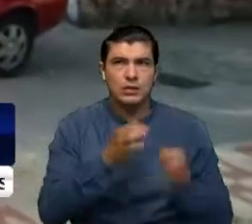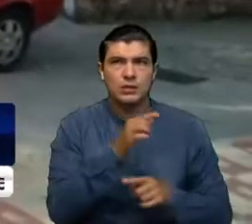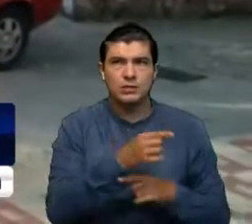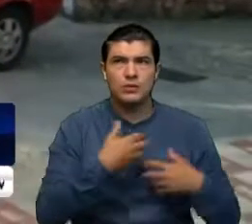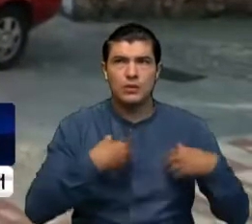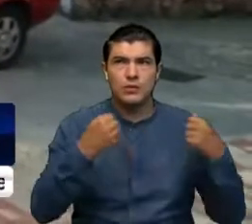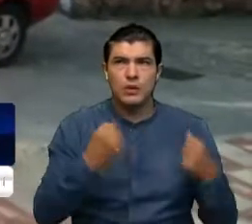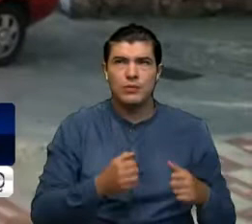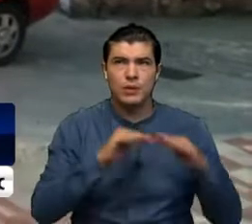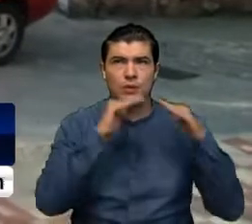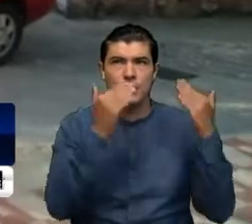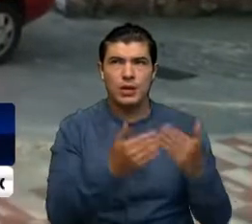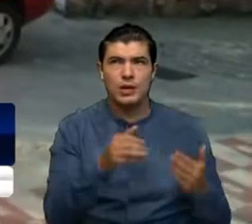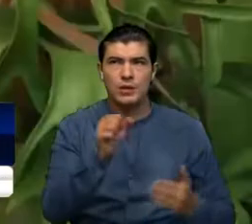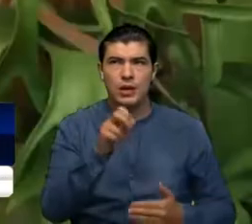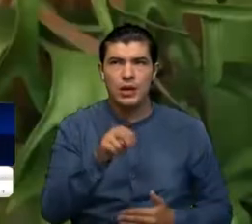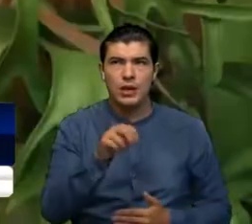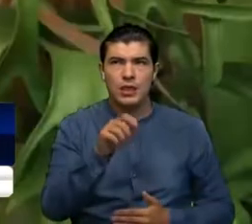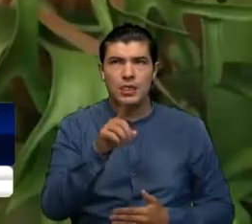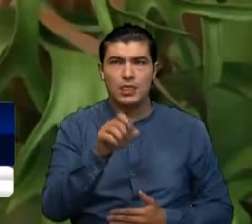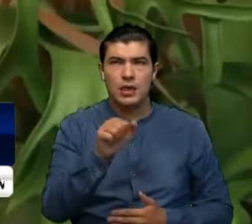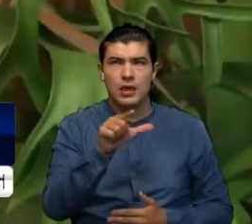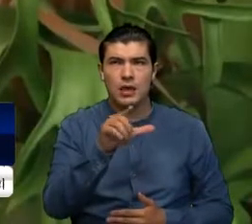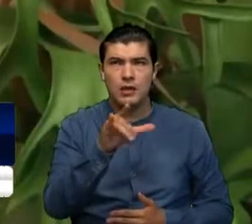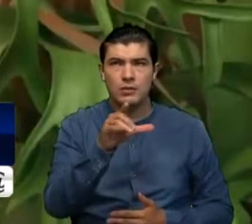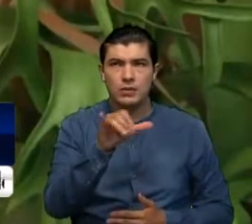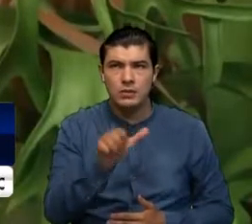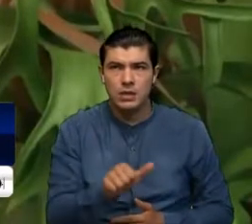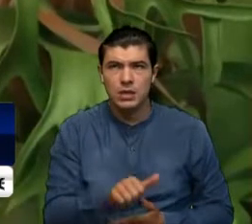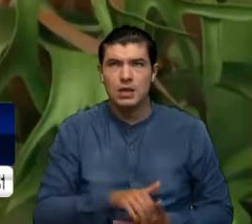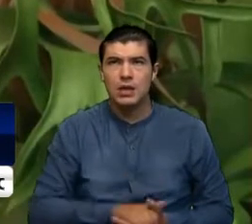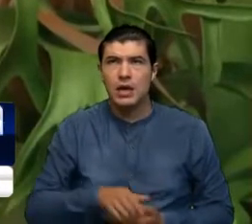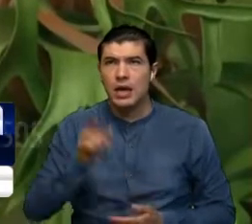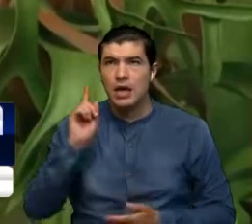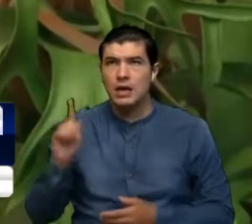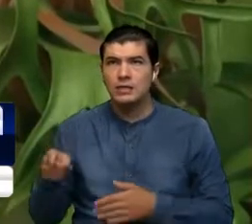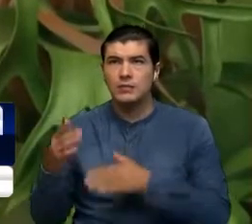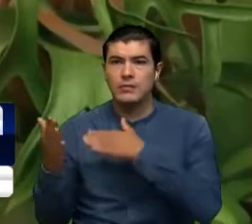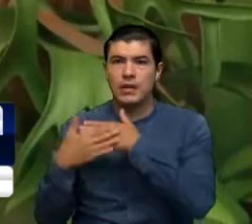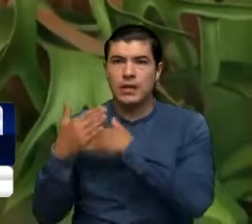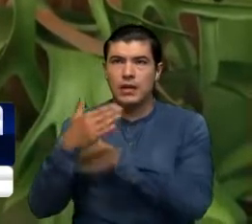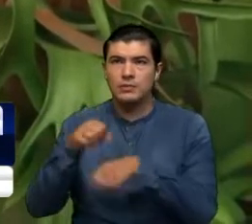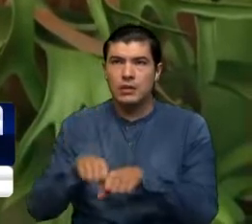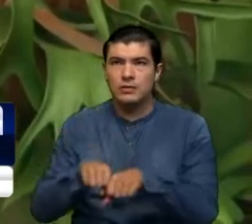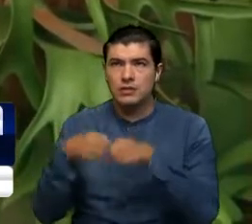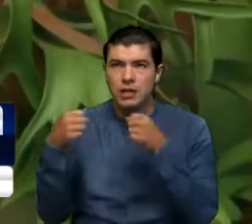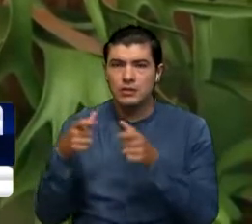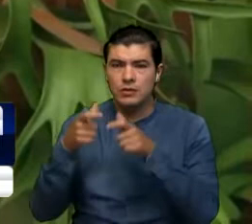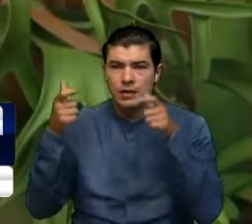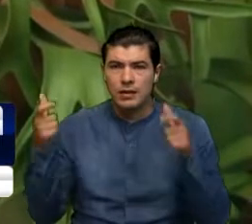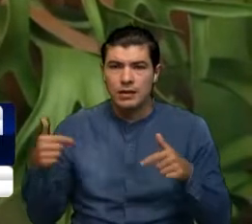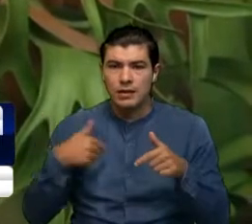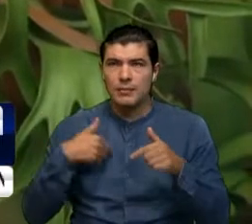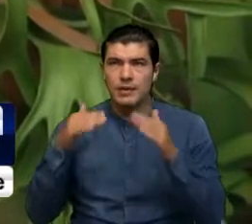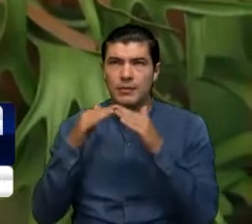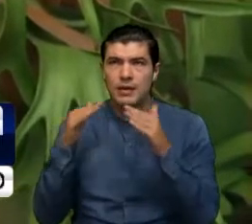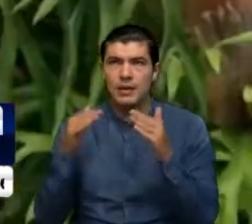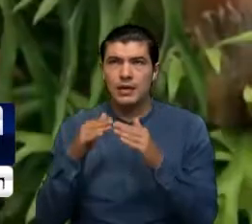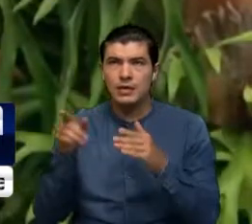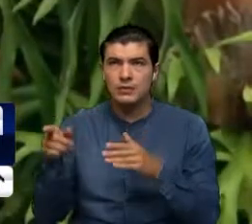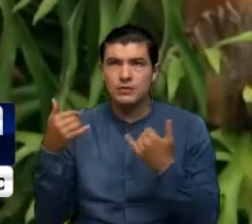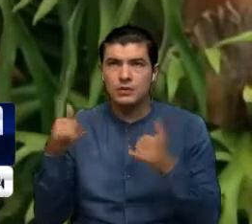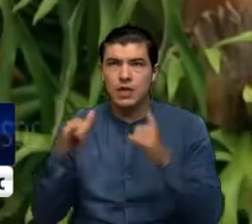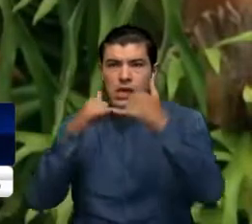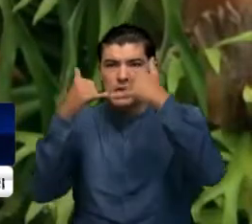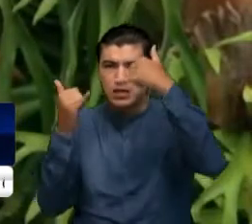del colegio andalucía que me está causando un daño grandísimo en la casa tengo bastantes partiduras